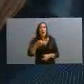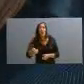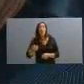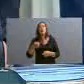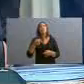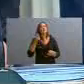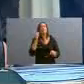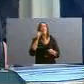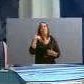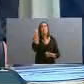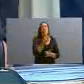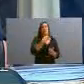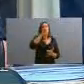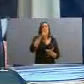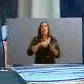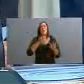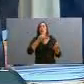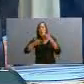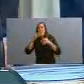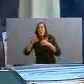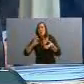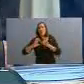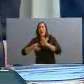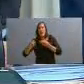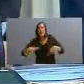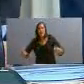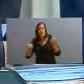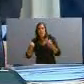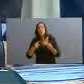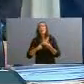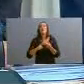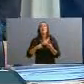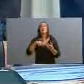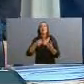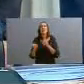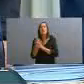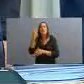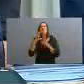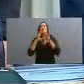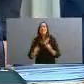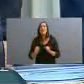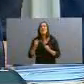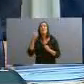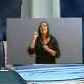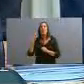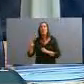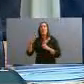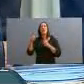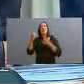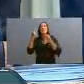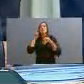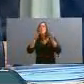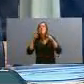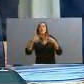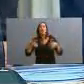desarmado de automotores y venta de autopartes, creación de policía comunitaria, creación de la Subsecretaría de Seguridad de Espectáculos Futbolísticos,